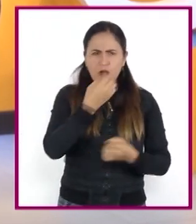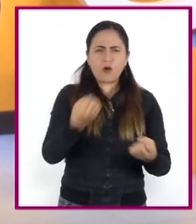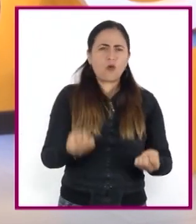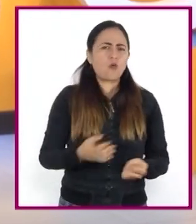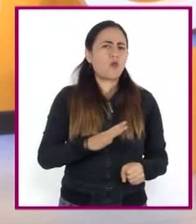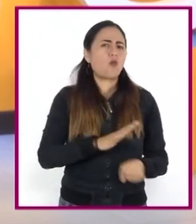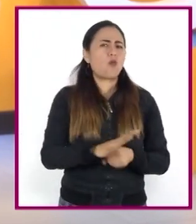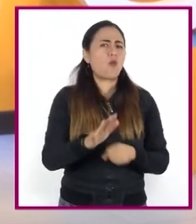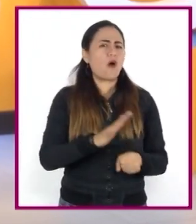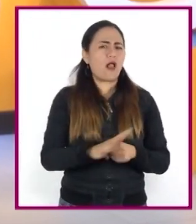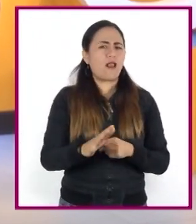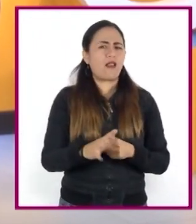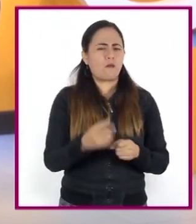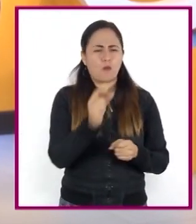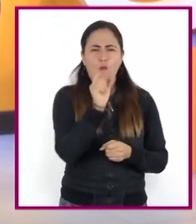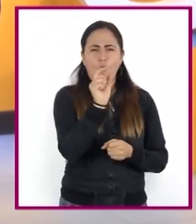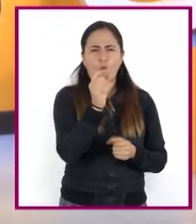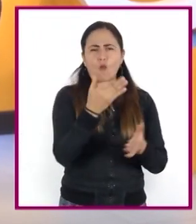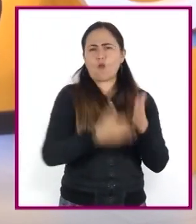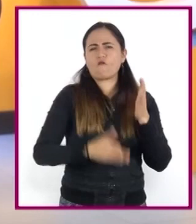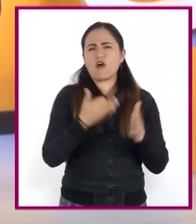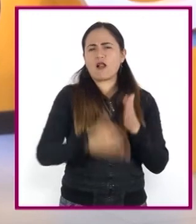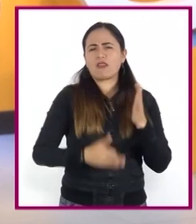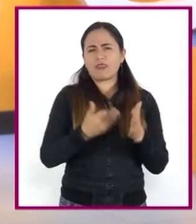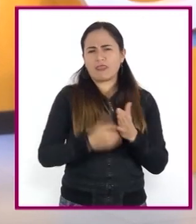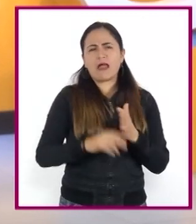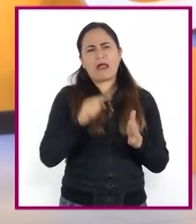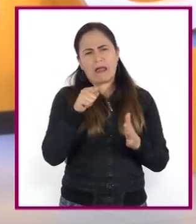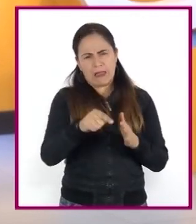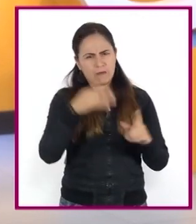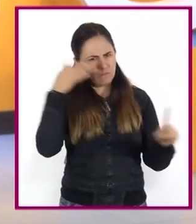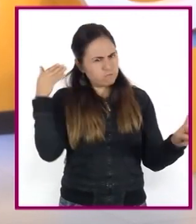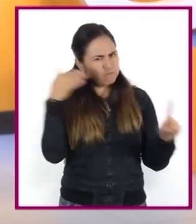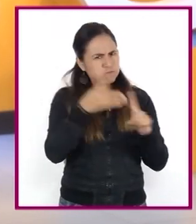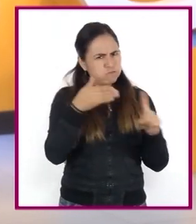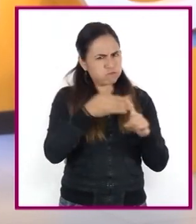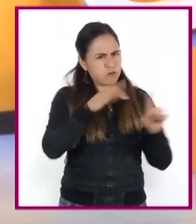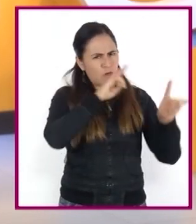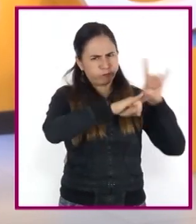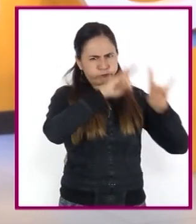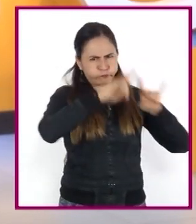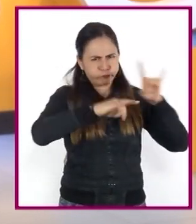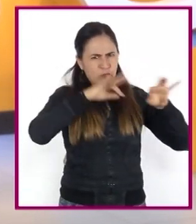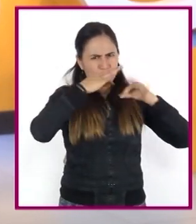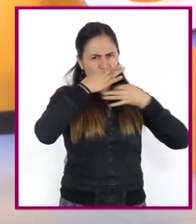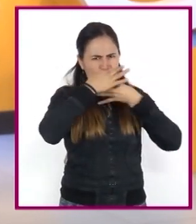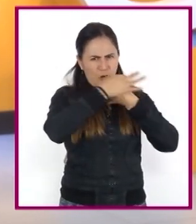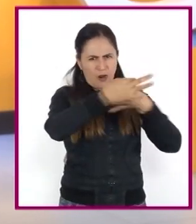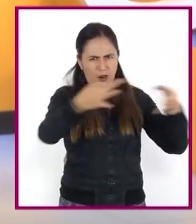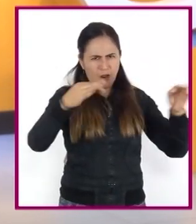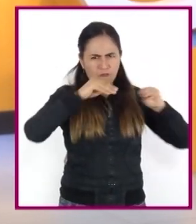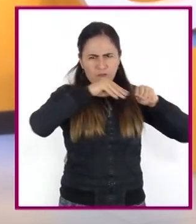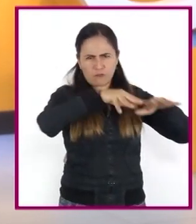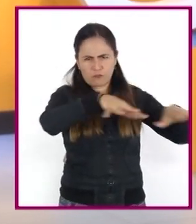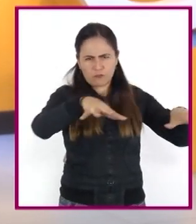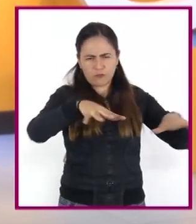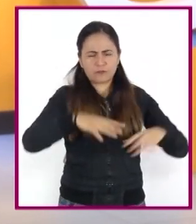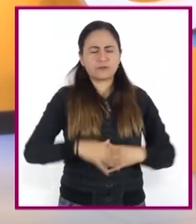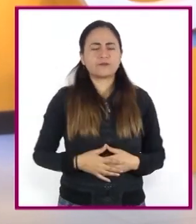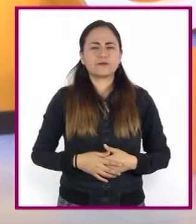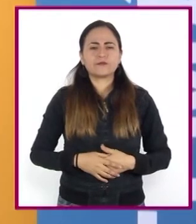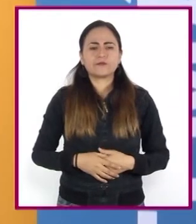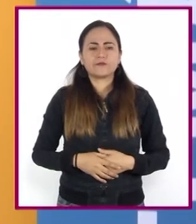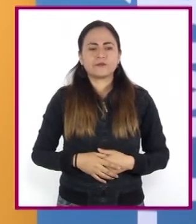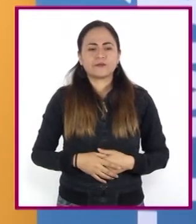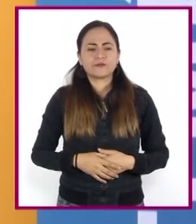los productos debe modificar su estrategia para fortalecer sus respectivas campañas